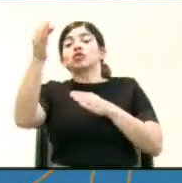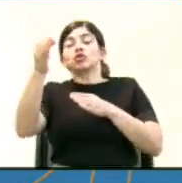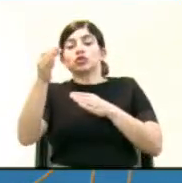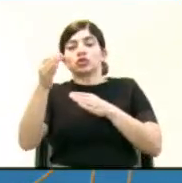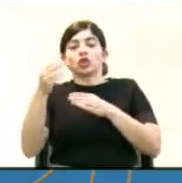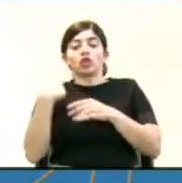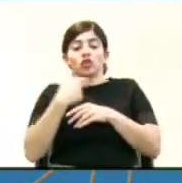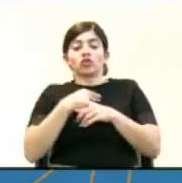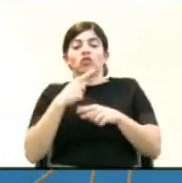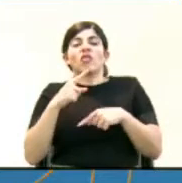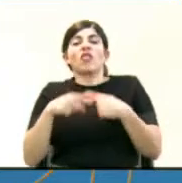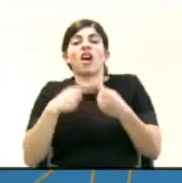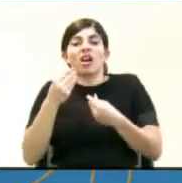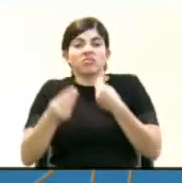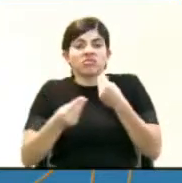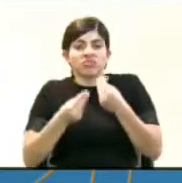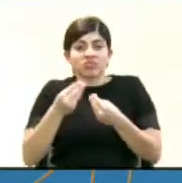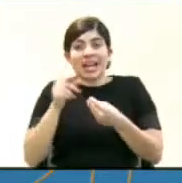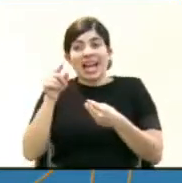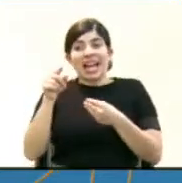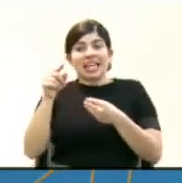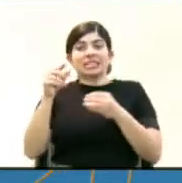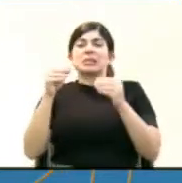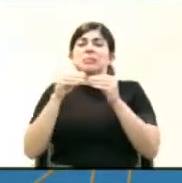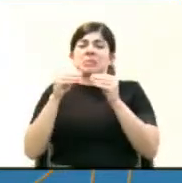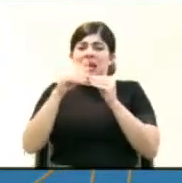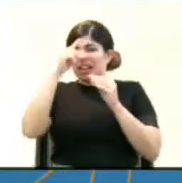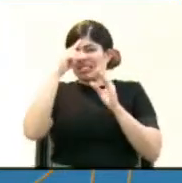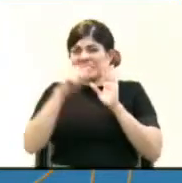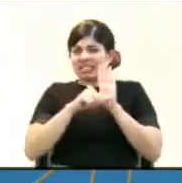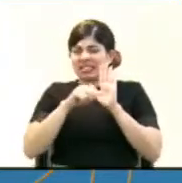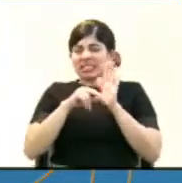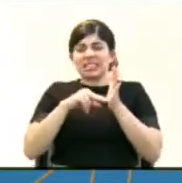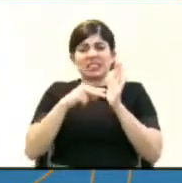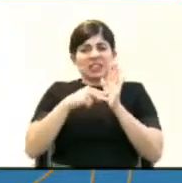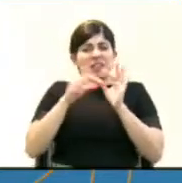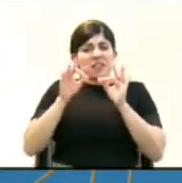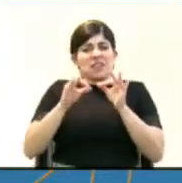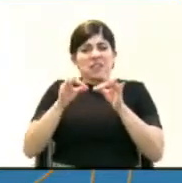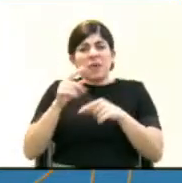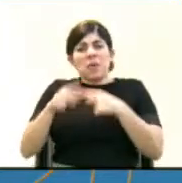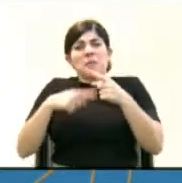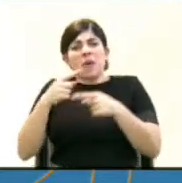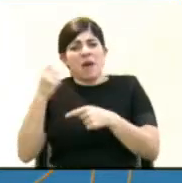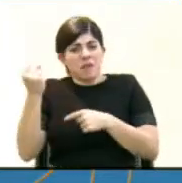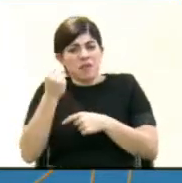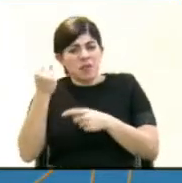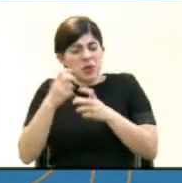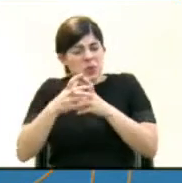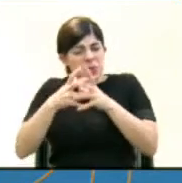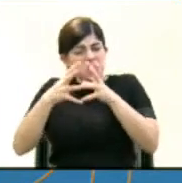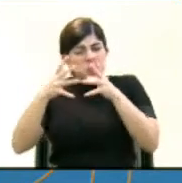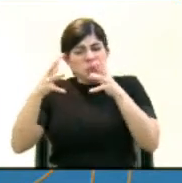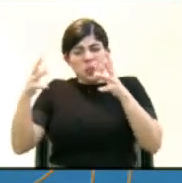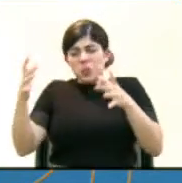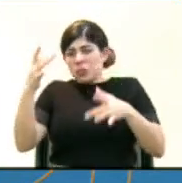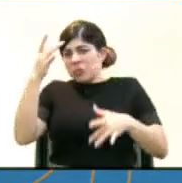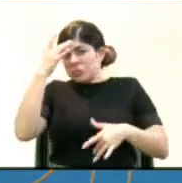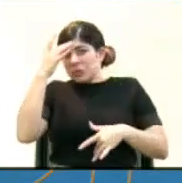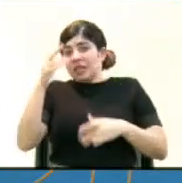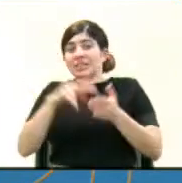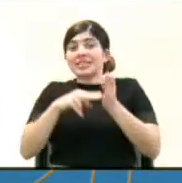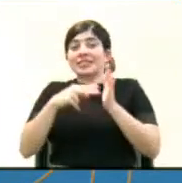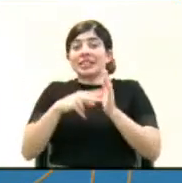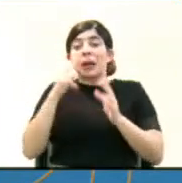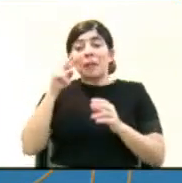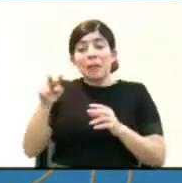vamos. Este es el escenario pesimista, o sea, de un crecimiento muy fuerte de casos, donde se proyecta que para